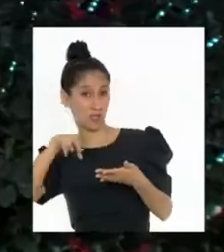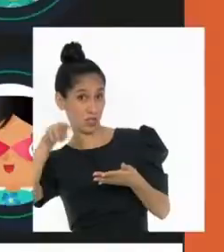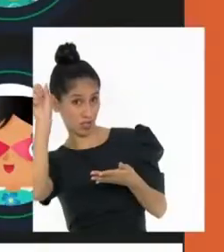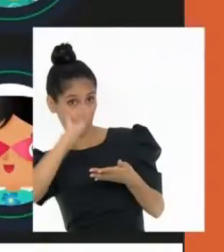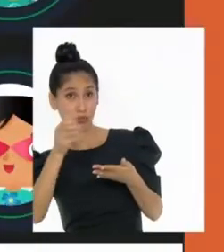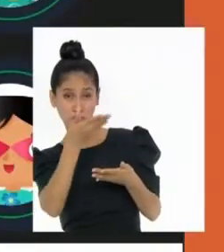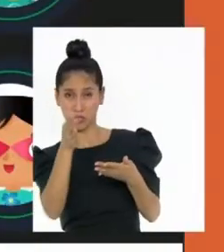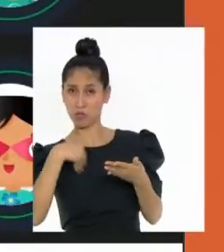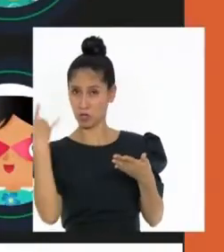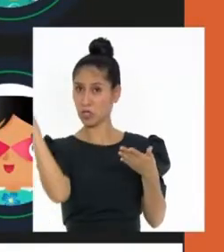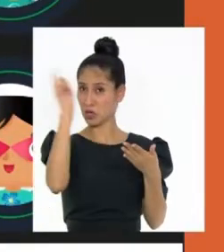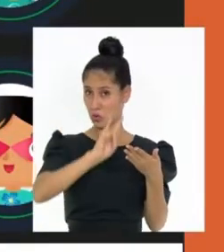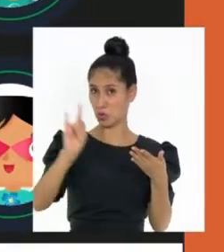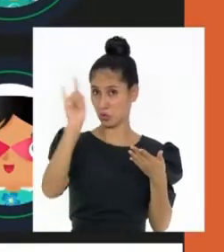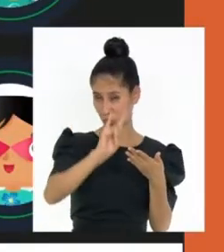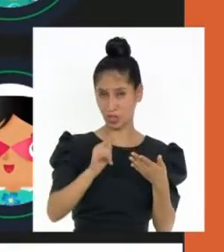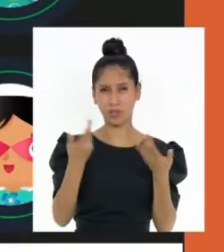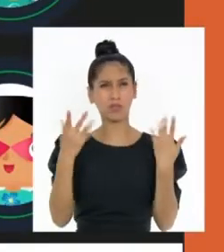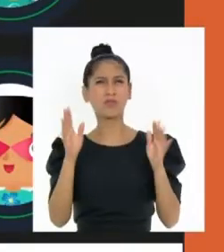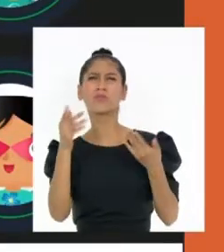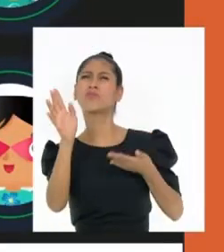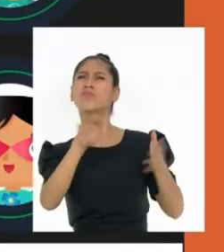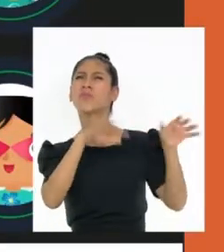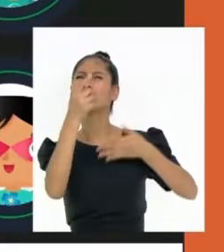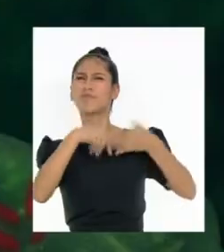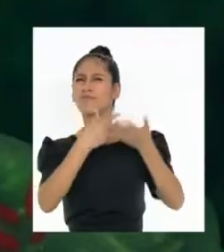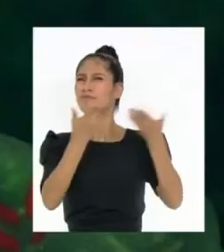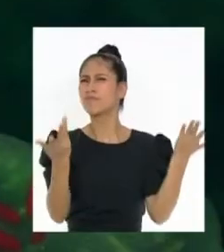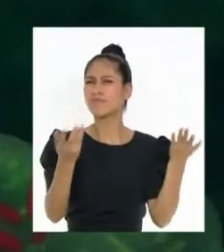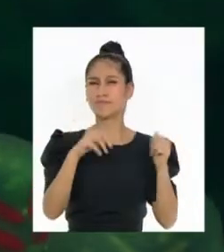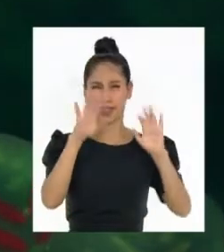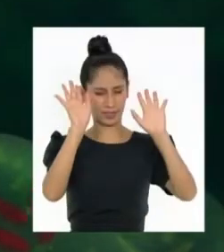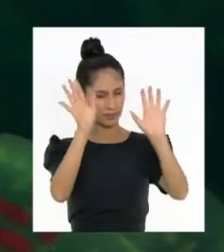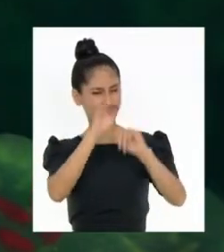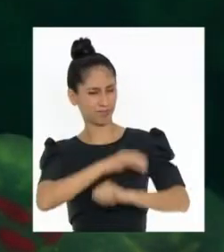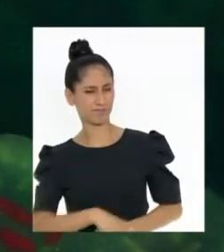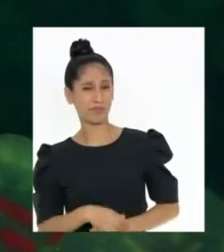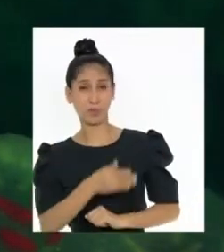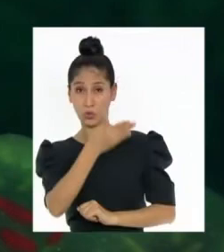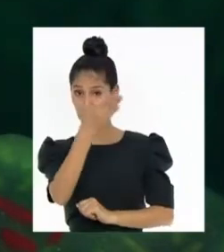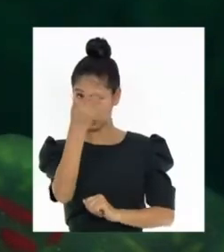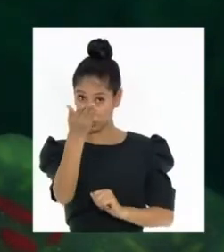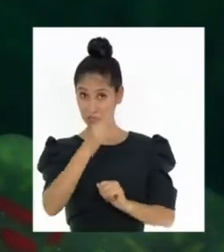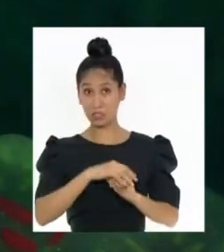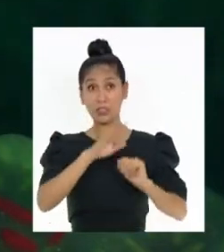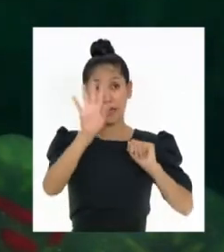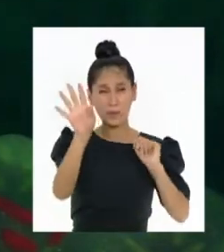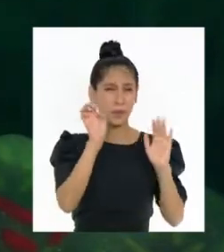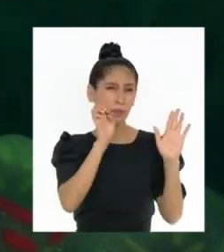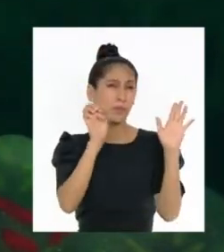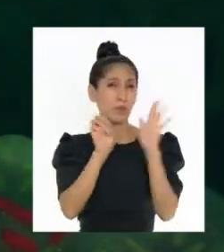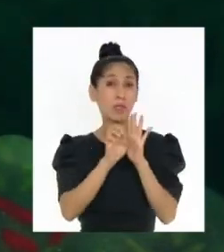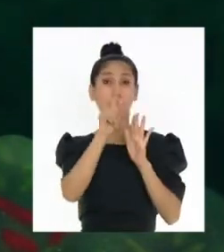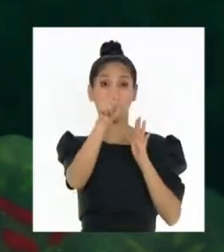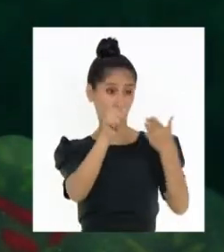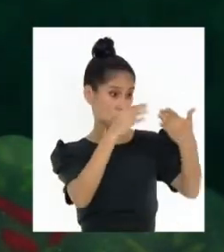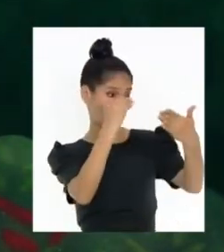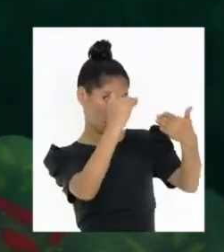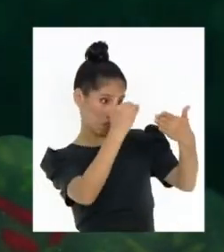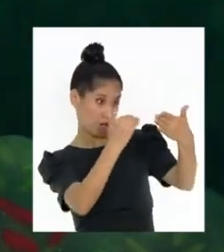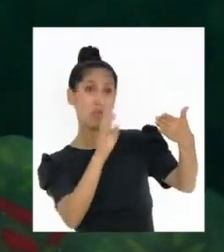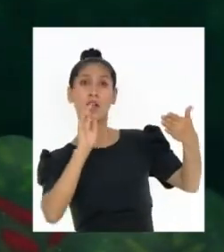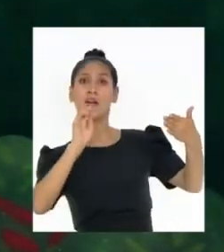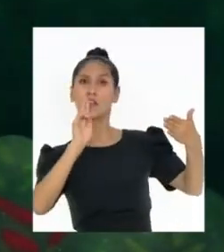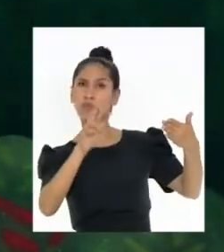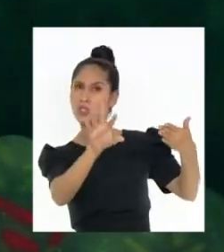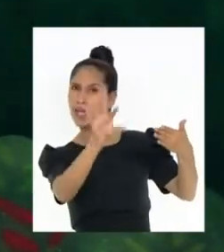pregunta. No entiendo, Jasmine, ¿qué podemos hacer con esos comodines? Bueno, pues si ustedes no están seguros de qué respuesta elegir, pueden o